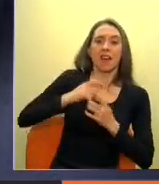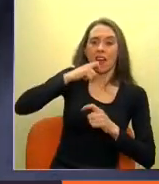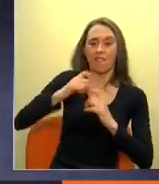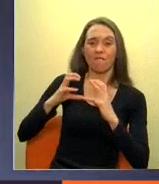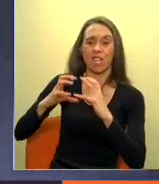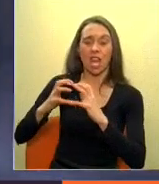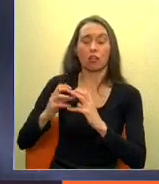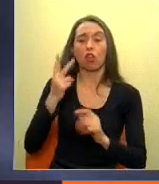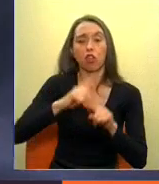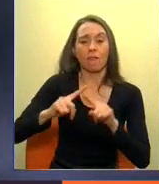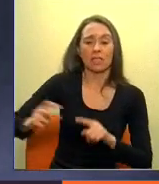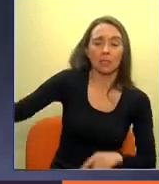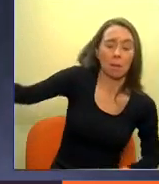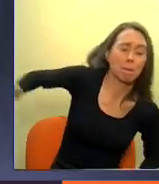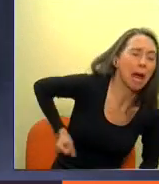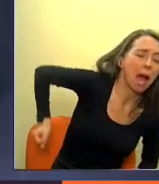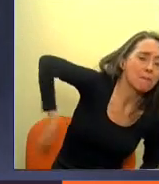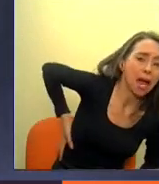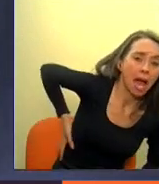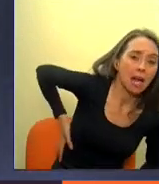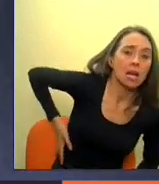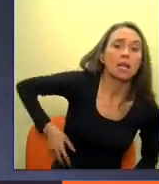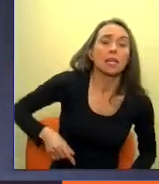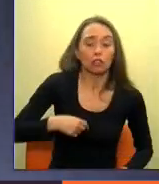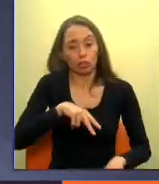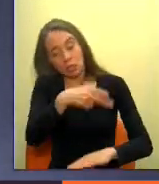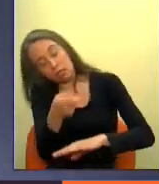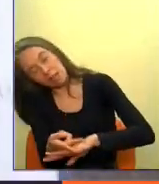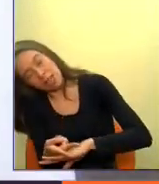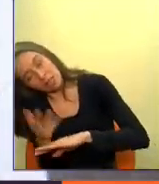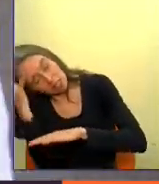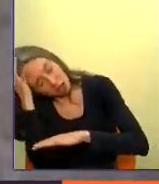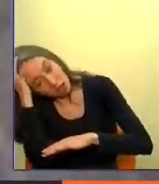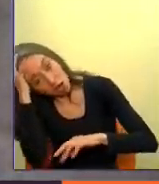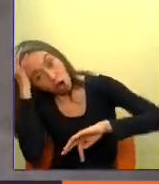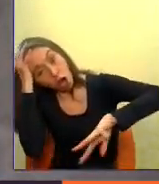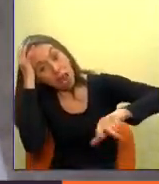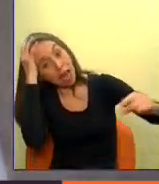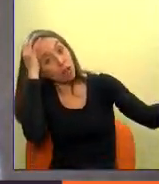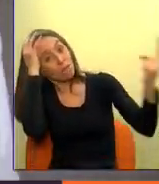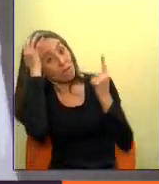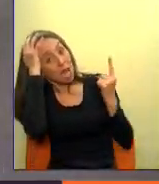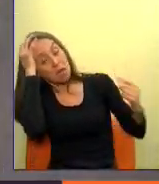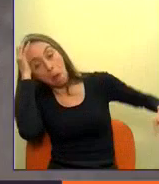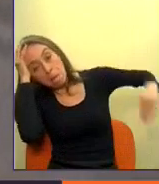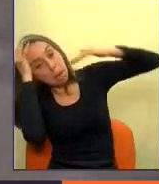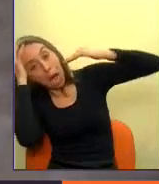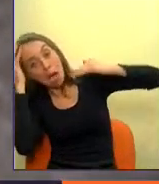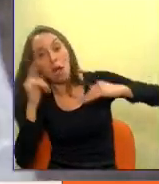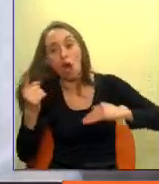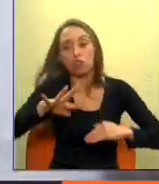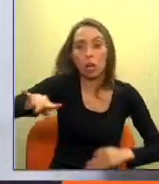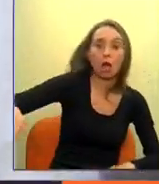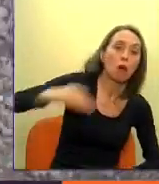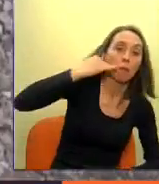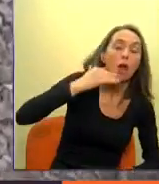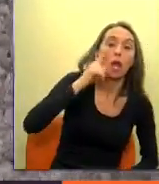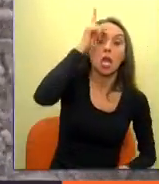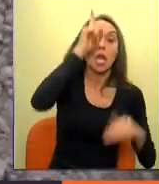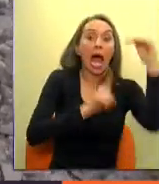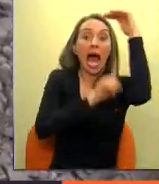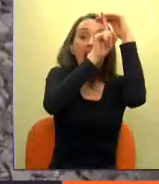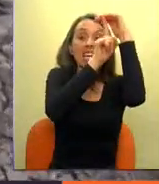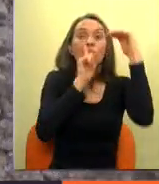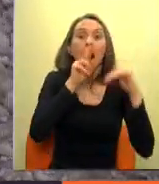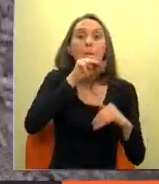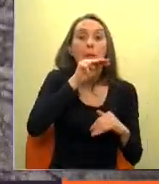espalda dos veces y el que pasaba enredada en la cara una pata la alarma activada por su mamá hizo que los vecinos pudieran alertar a